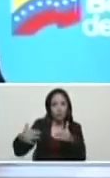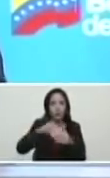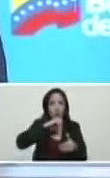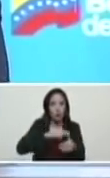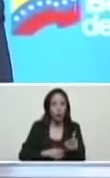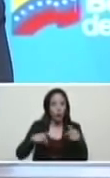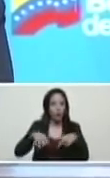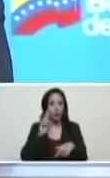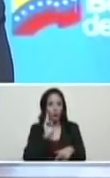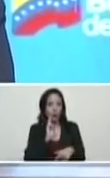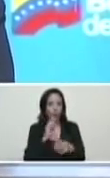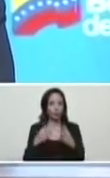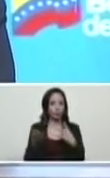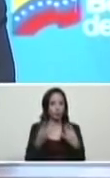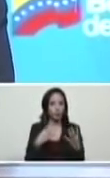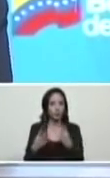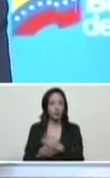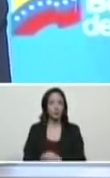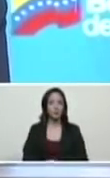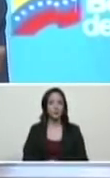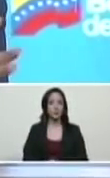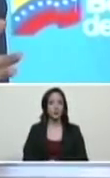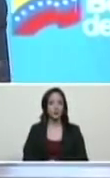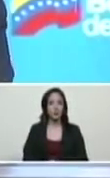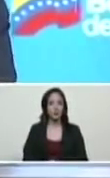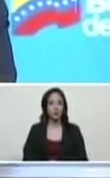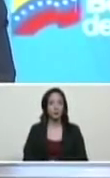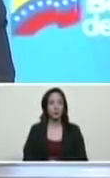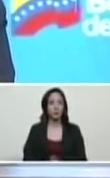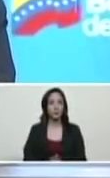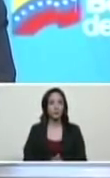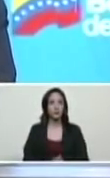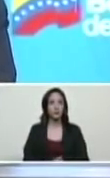van llenos de inspiración.